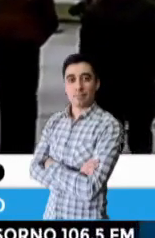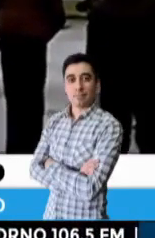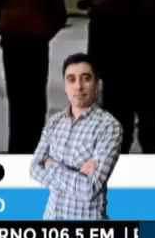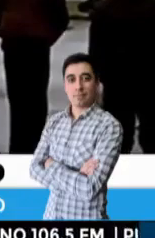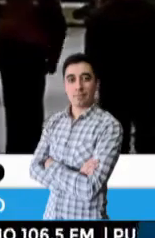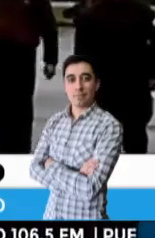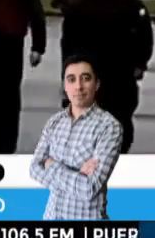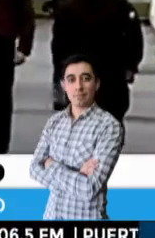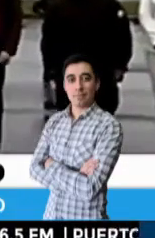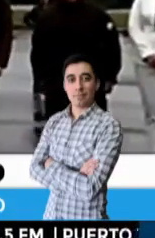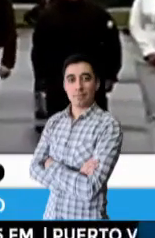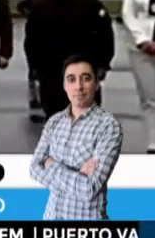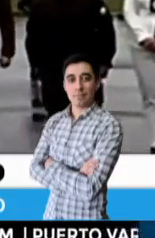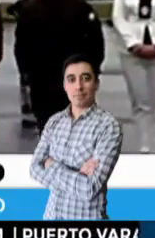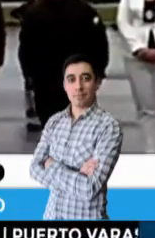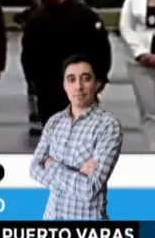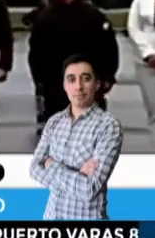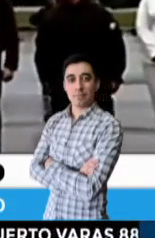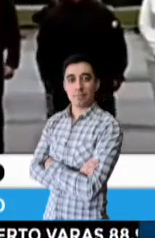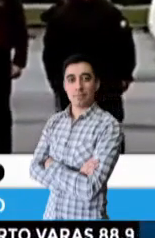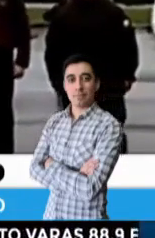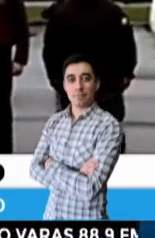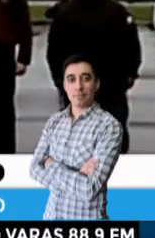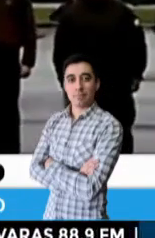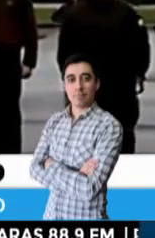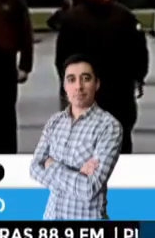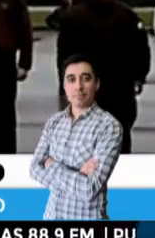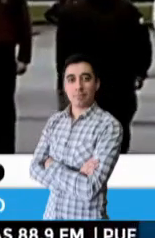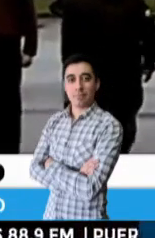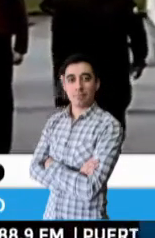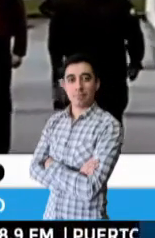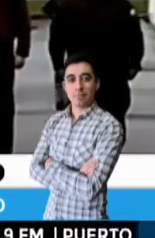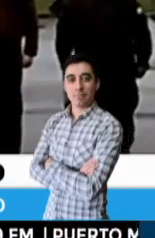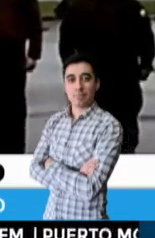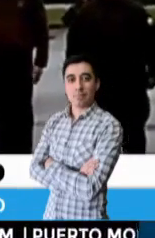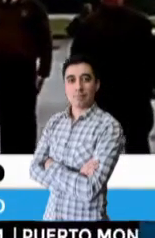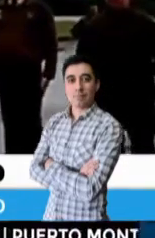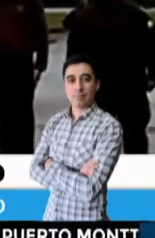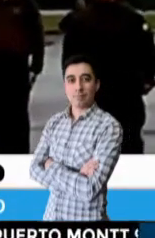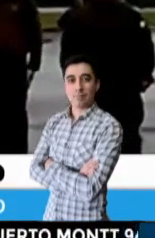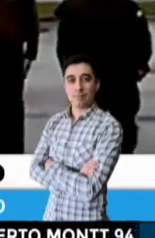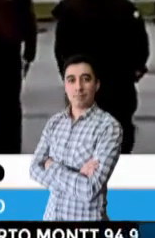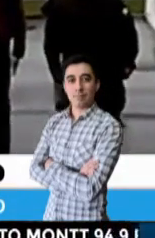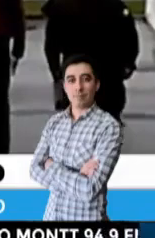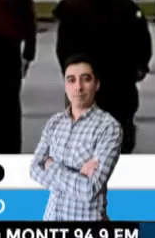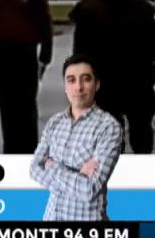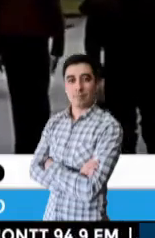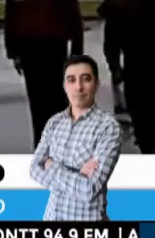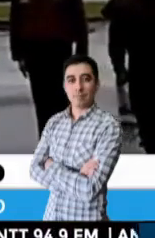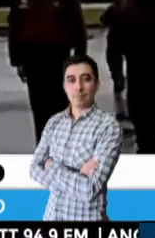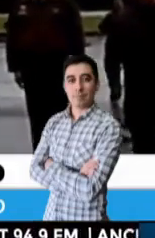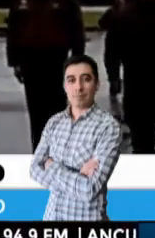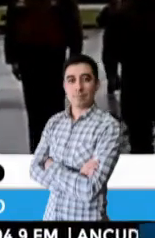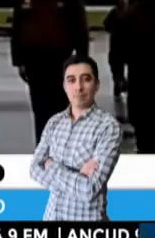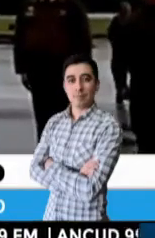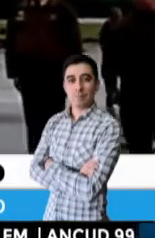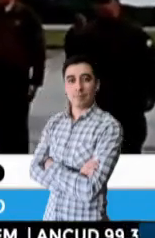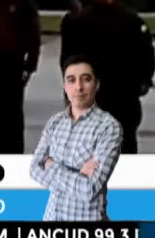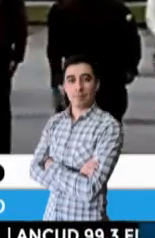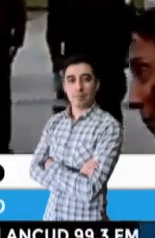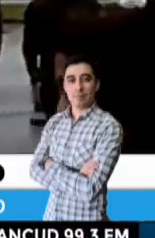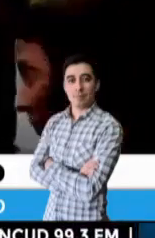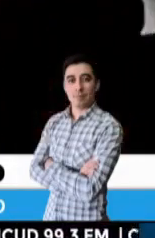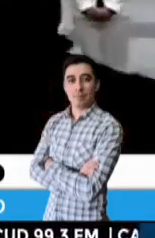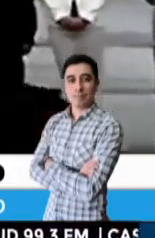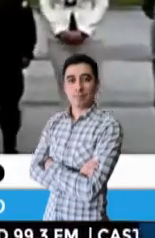que ya nos detallaba Daniela Ruiz Tagle. En el recorrido que hicimos justamente desde Temuco hasta el aeropuerto de la Araucanía,